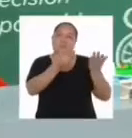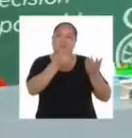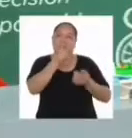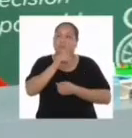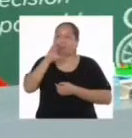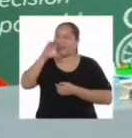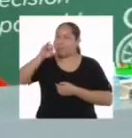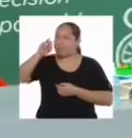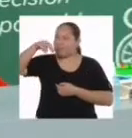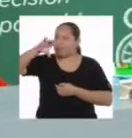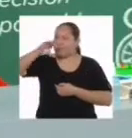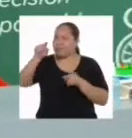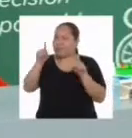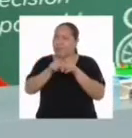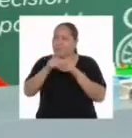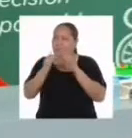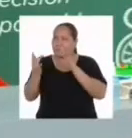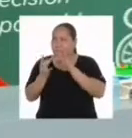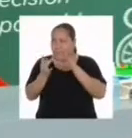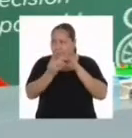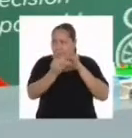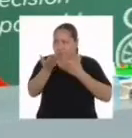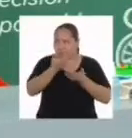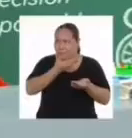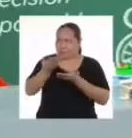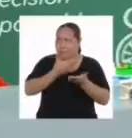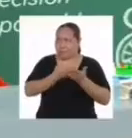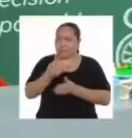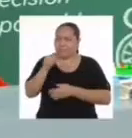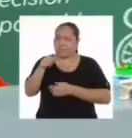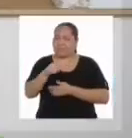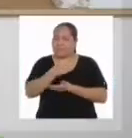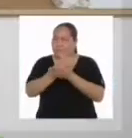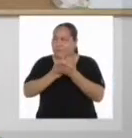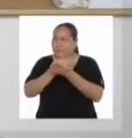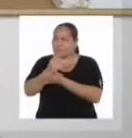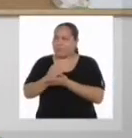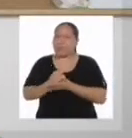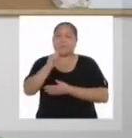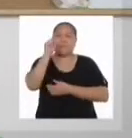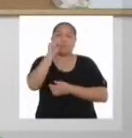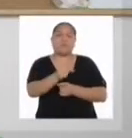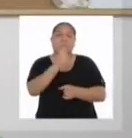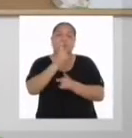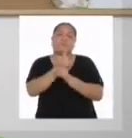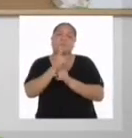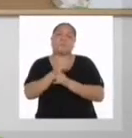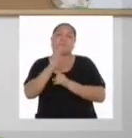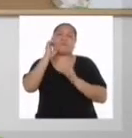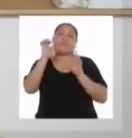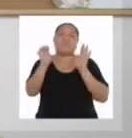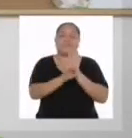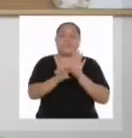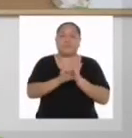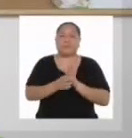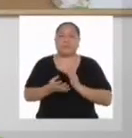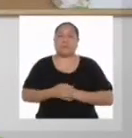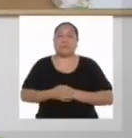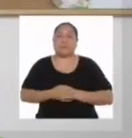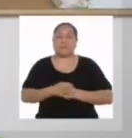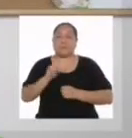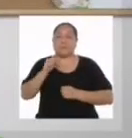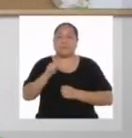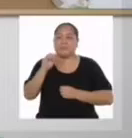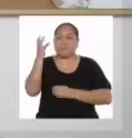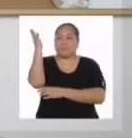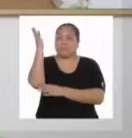¿Y en la cuenca también se producen interrelaciones e interacciones entre sus elementos? Efectivamente. Por ejemplo, si